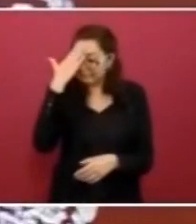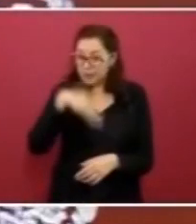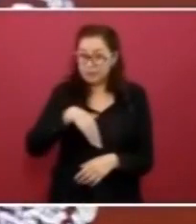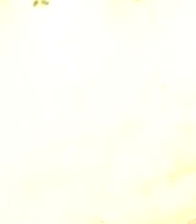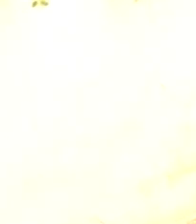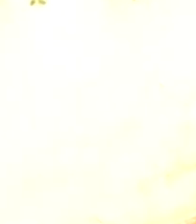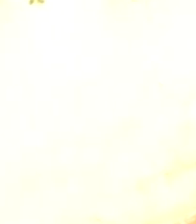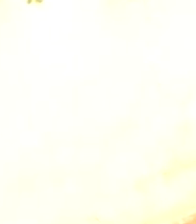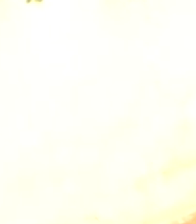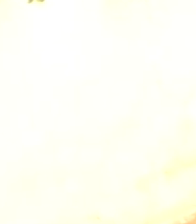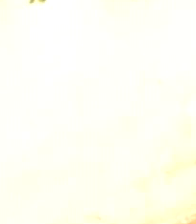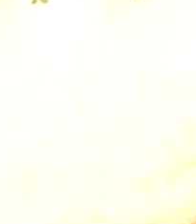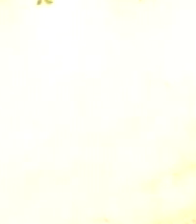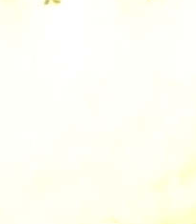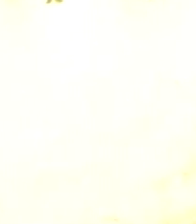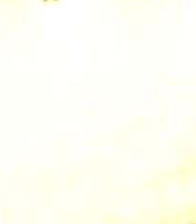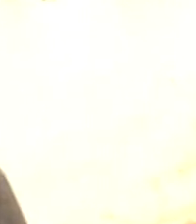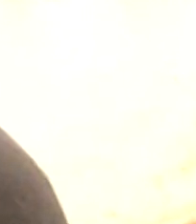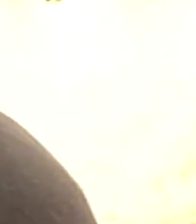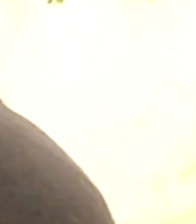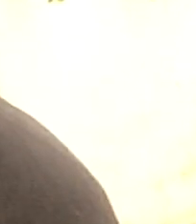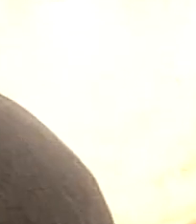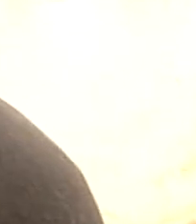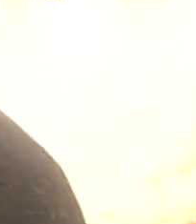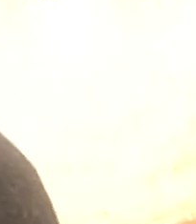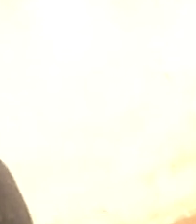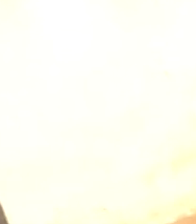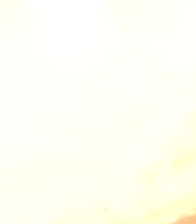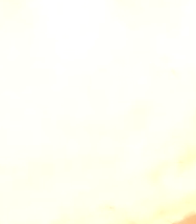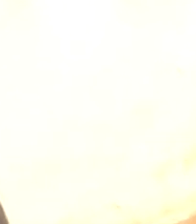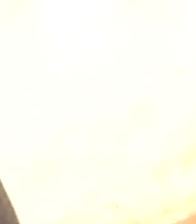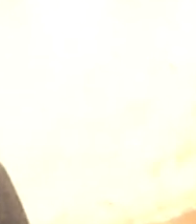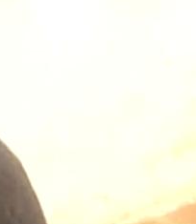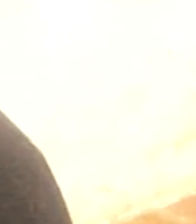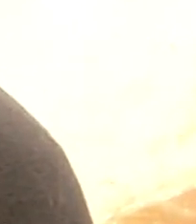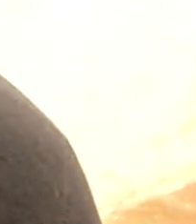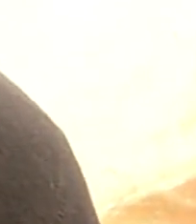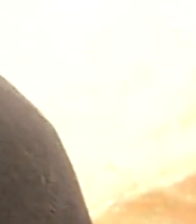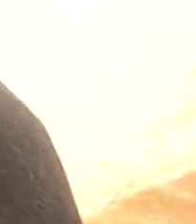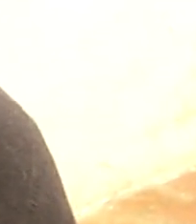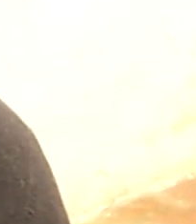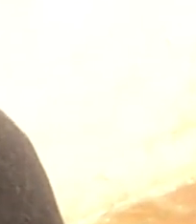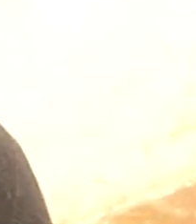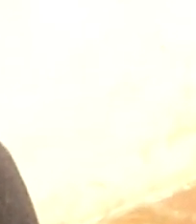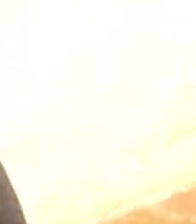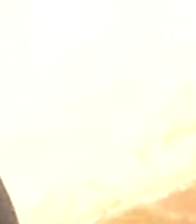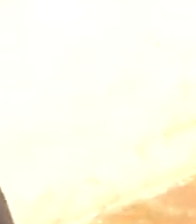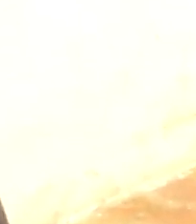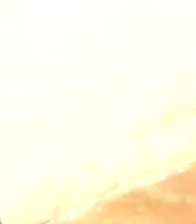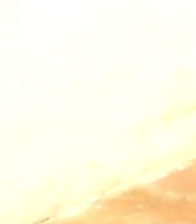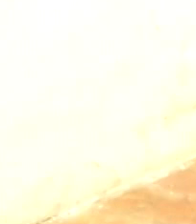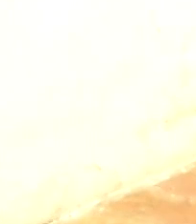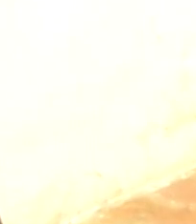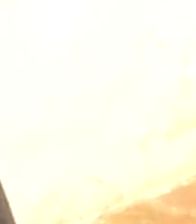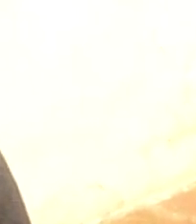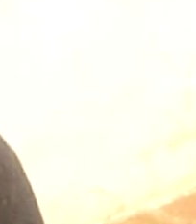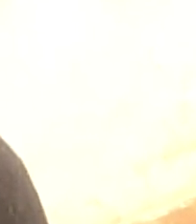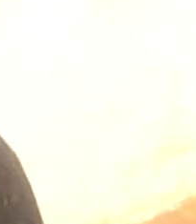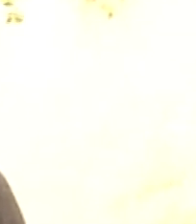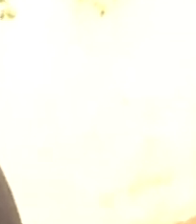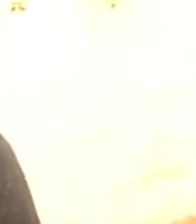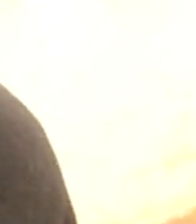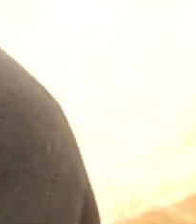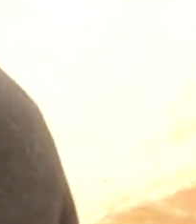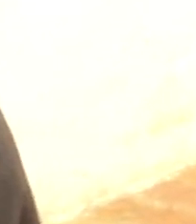los migrantes tenemos es que viene a un encuentro con los militares este todavía no nos confirman si va a ser la